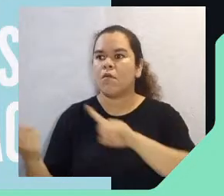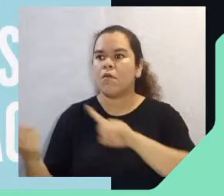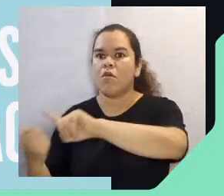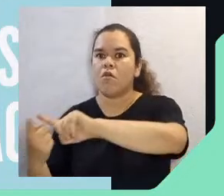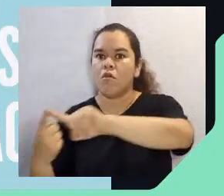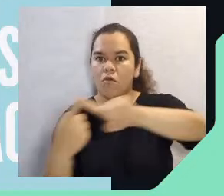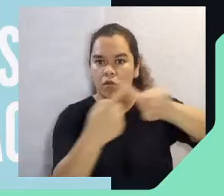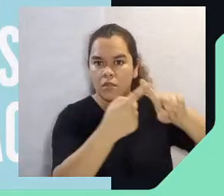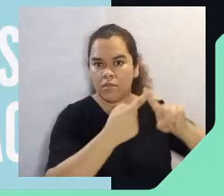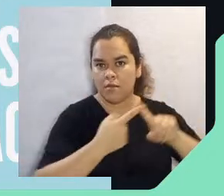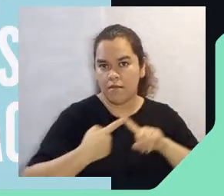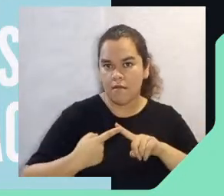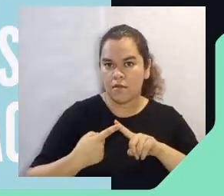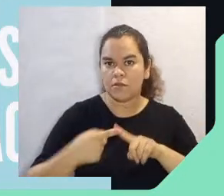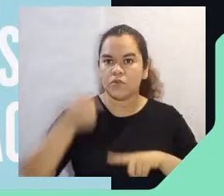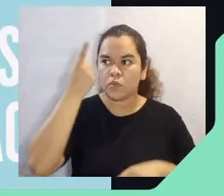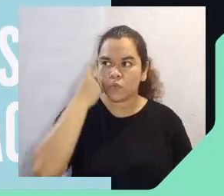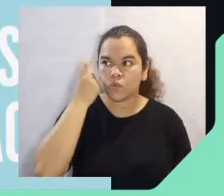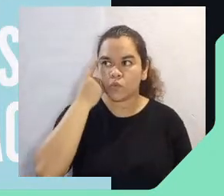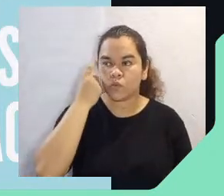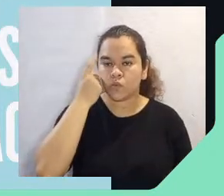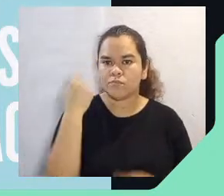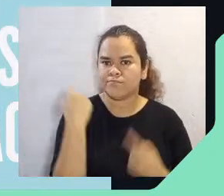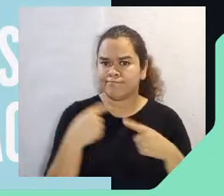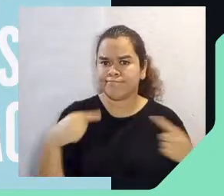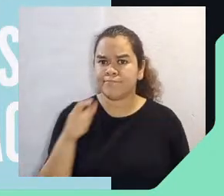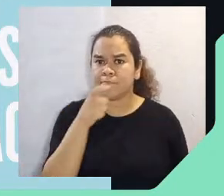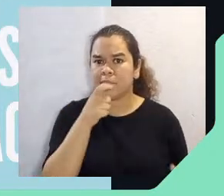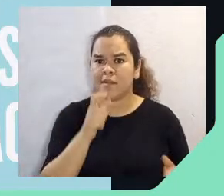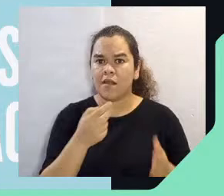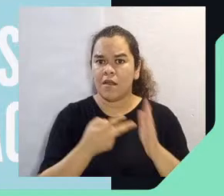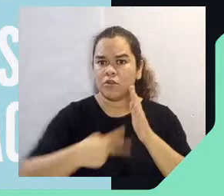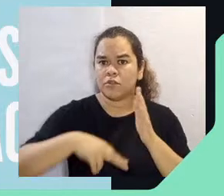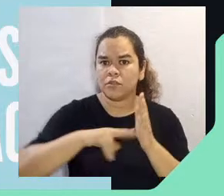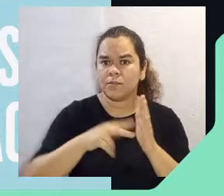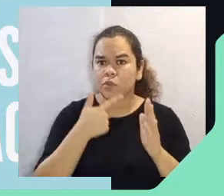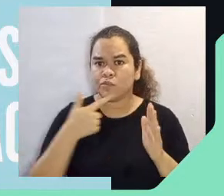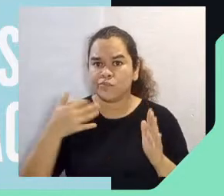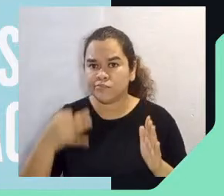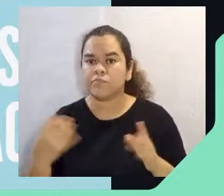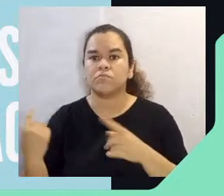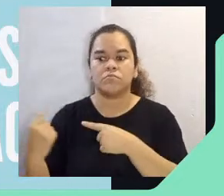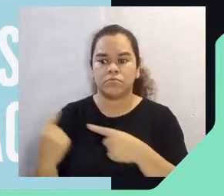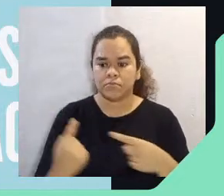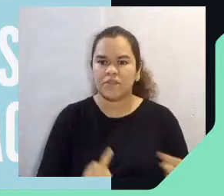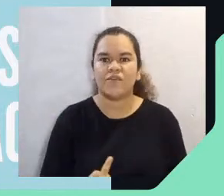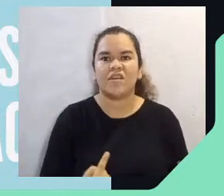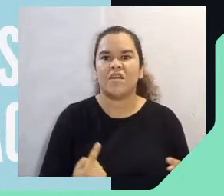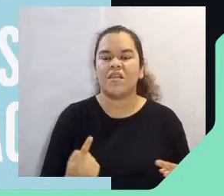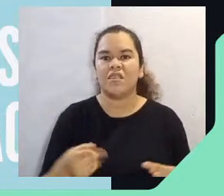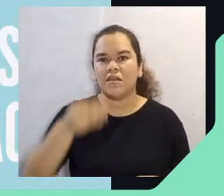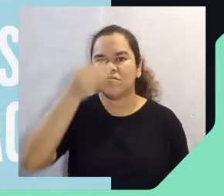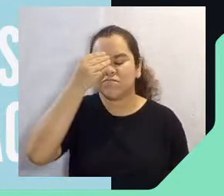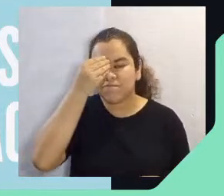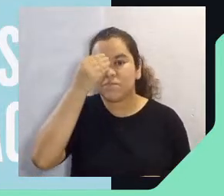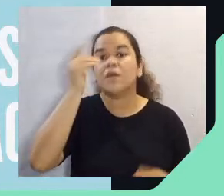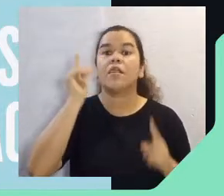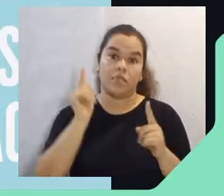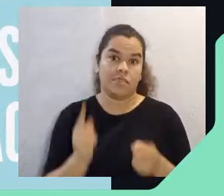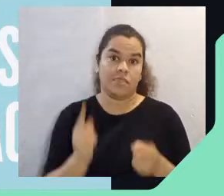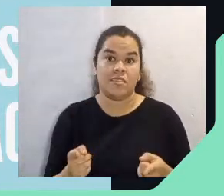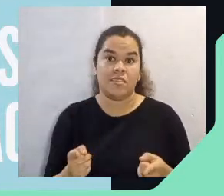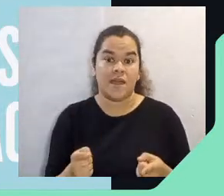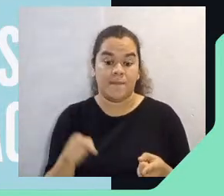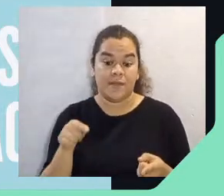y todos estos conceptos, todos estos contenidos también están sustentados y se